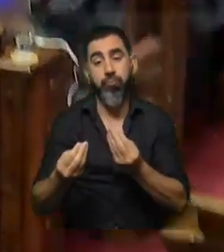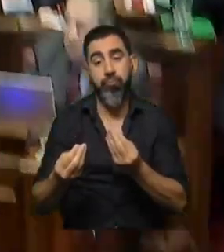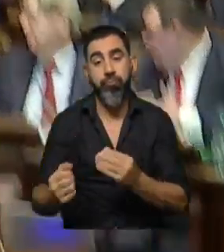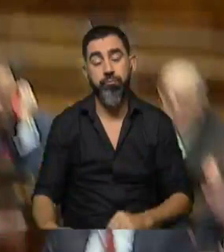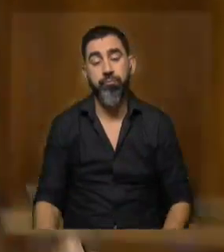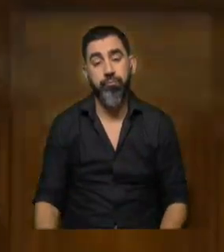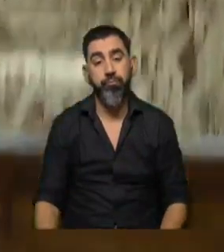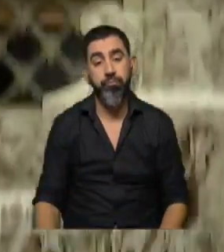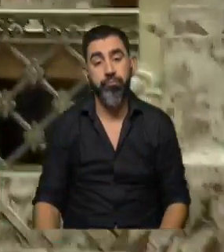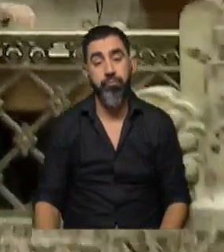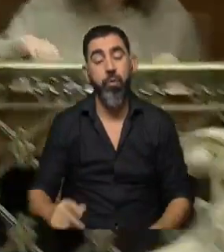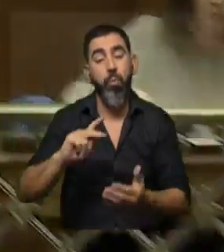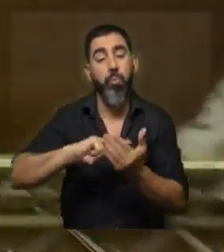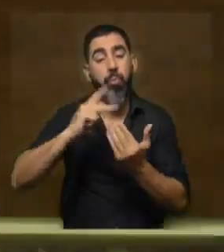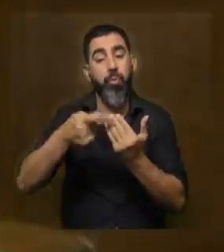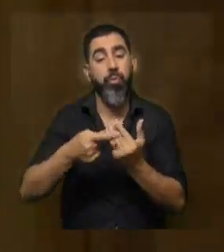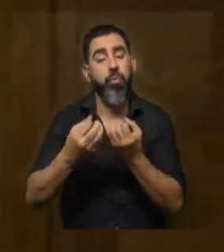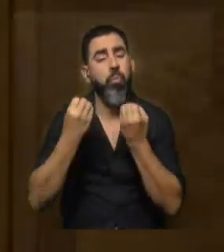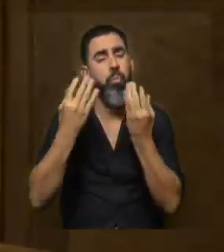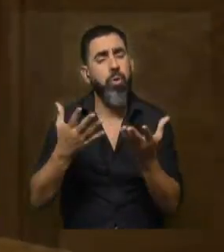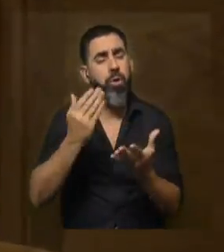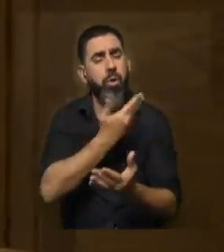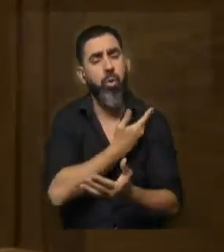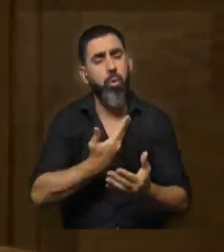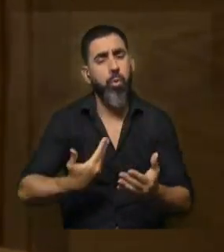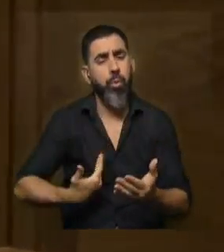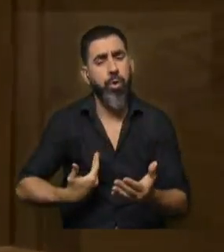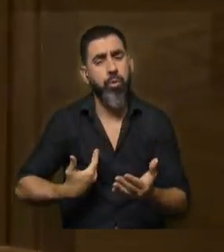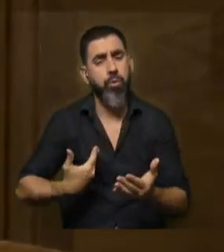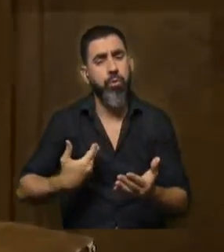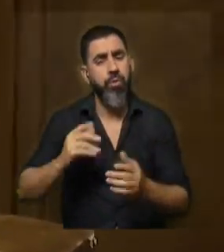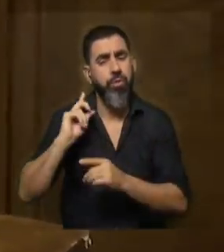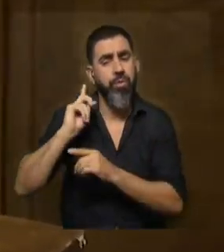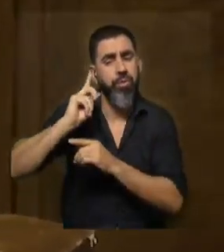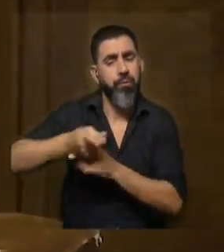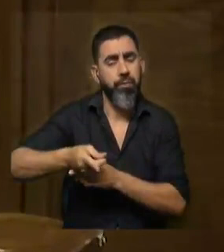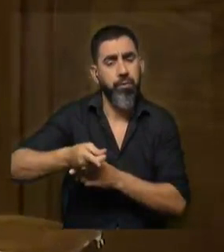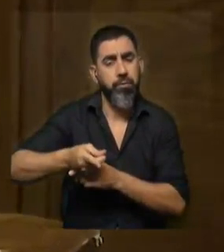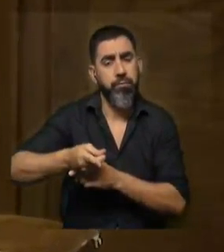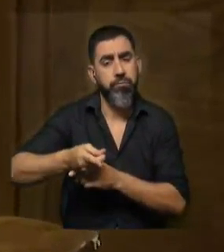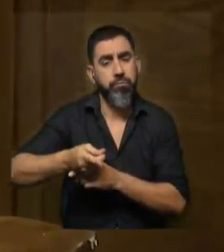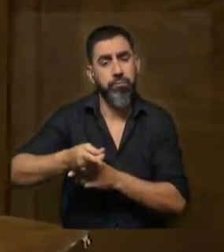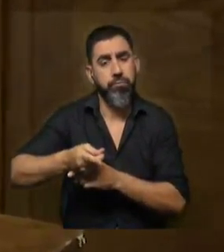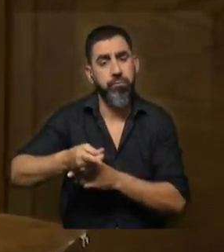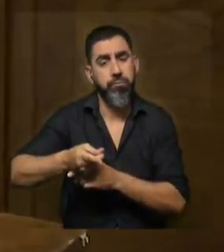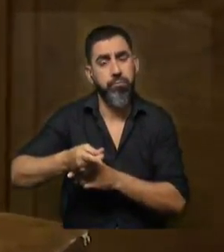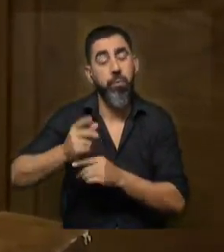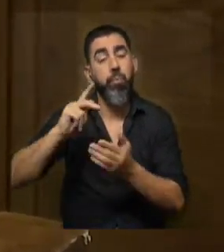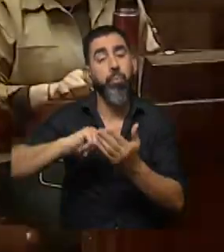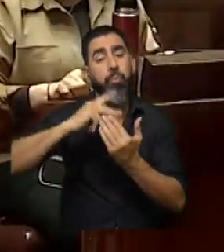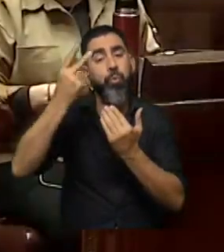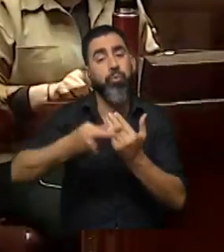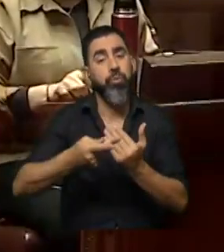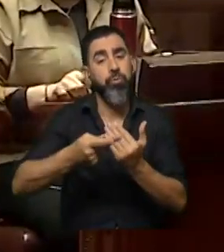estableció el proyecto Por qué el poder ejecutivo definió que sea una un proyecto